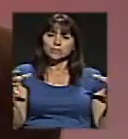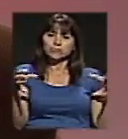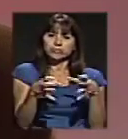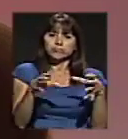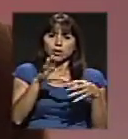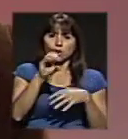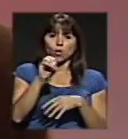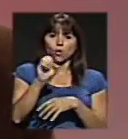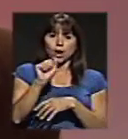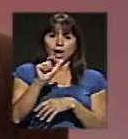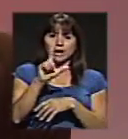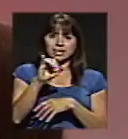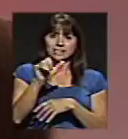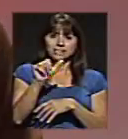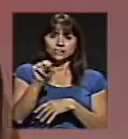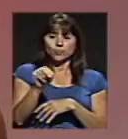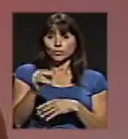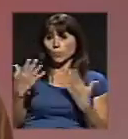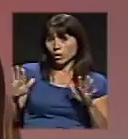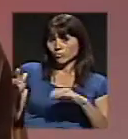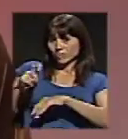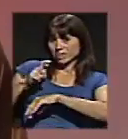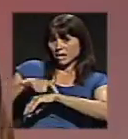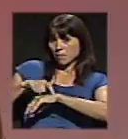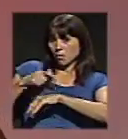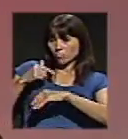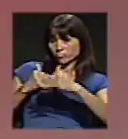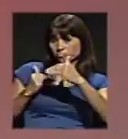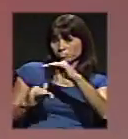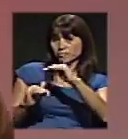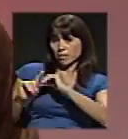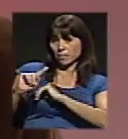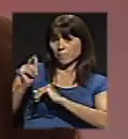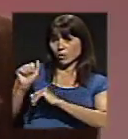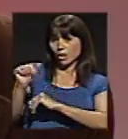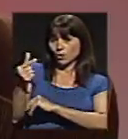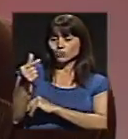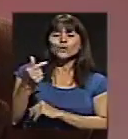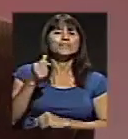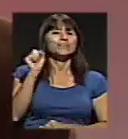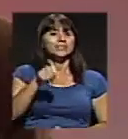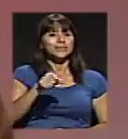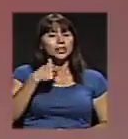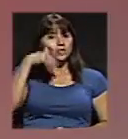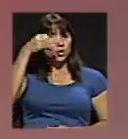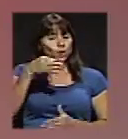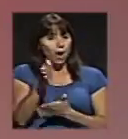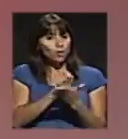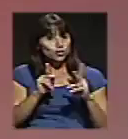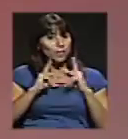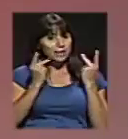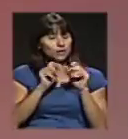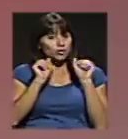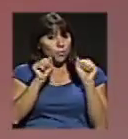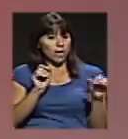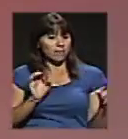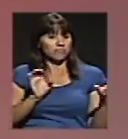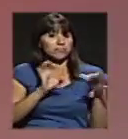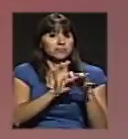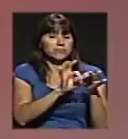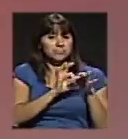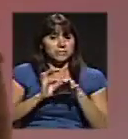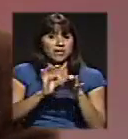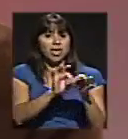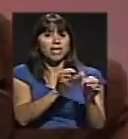plazo hasta el 1 de agosto. Exactamente, ese es el tema, que algunos partidos que podrían participar en la coalición están muy atrasados en sus procesos